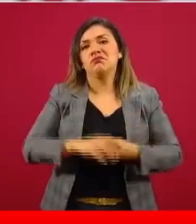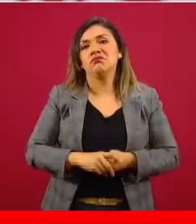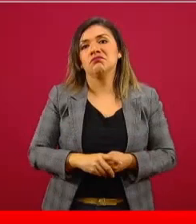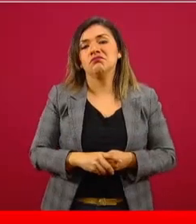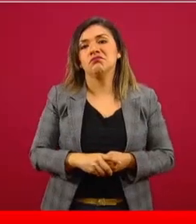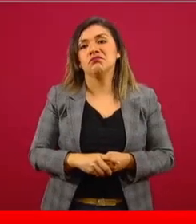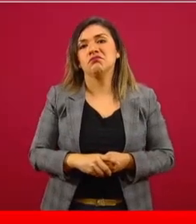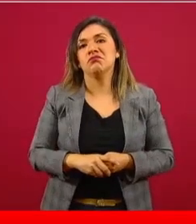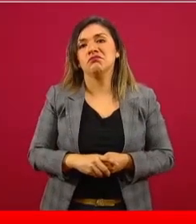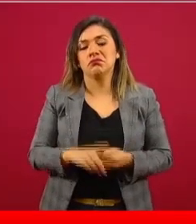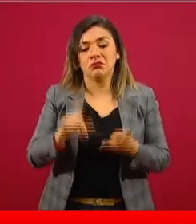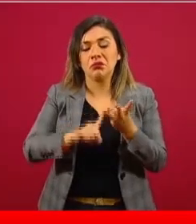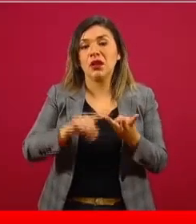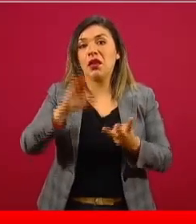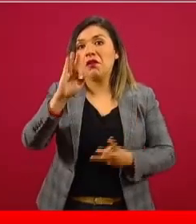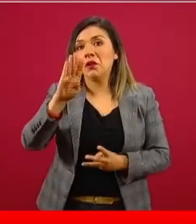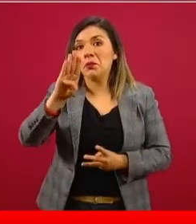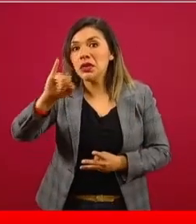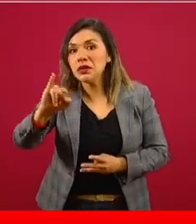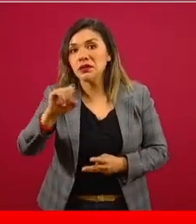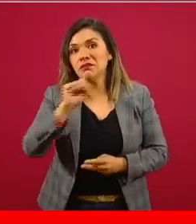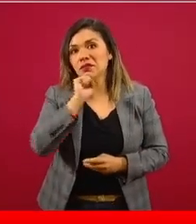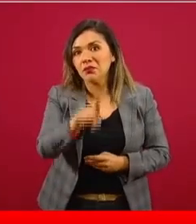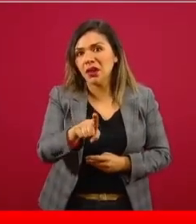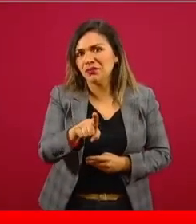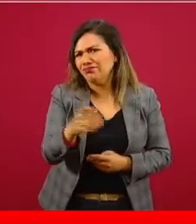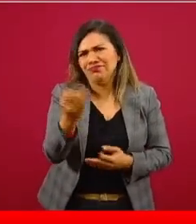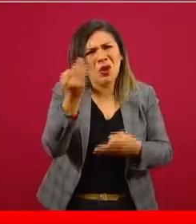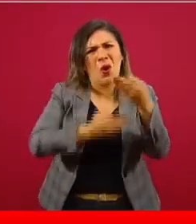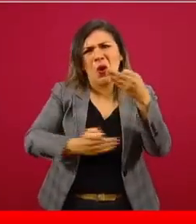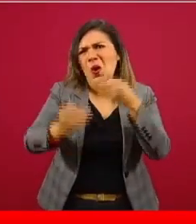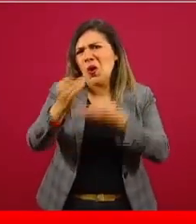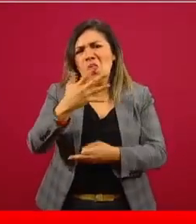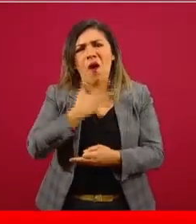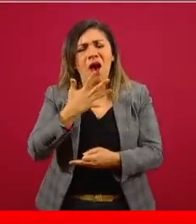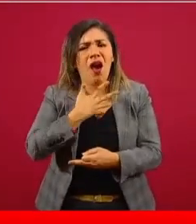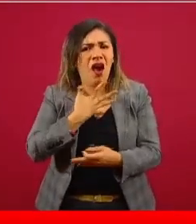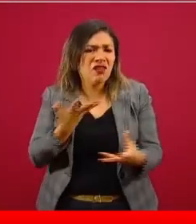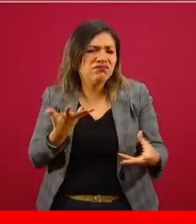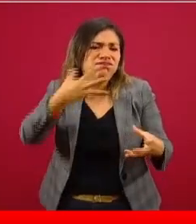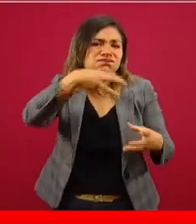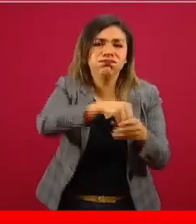de el FBI, a todos los que intervinieron